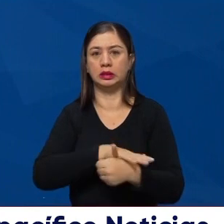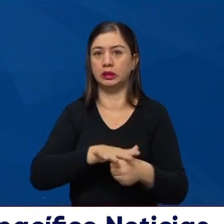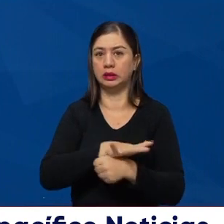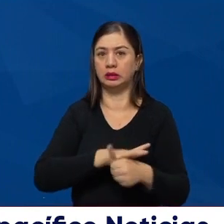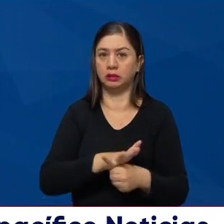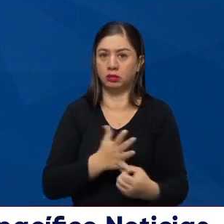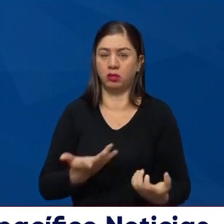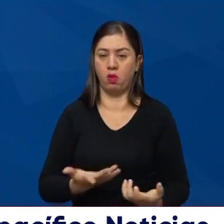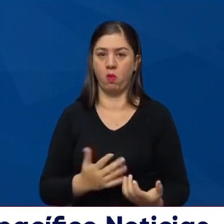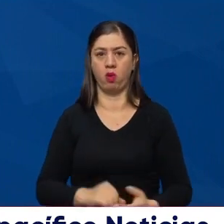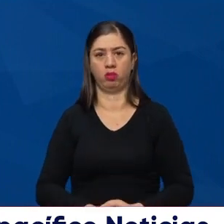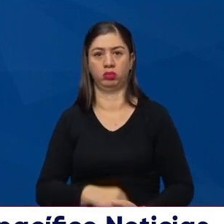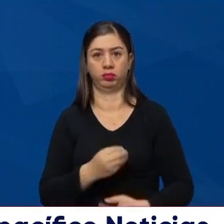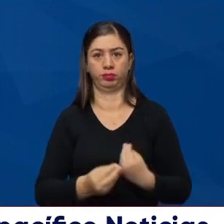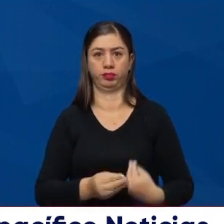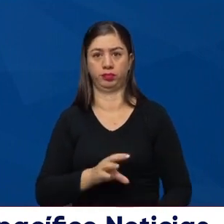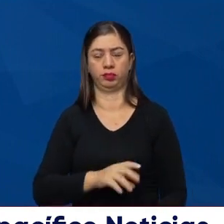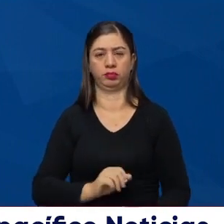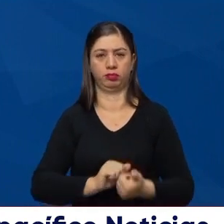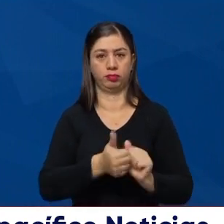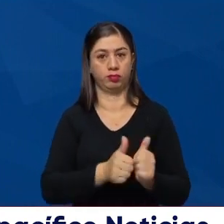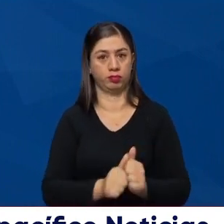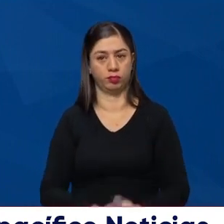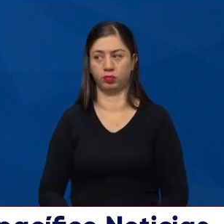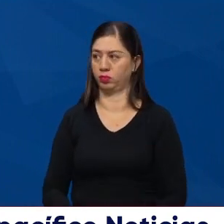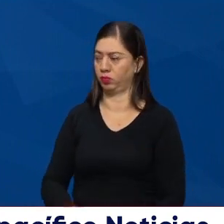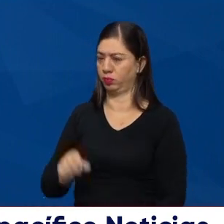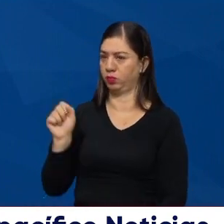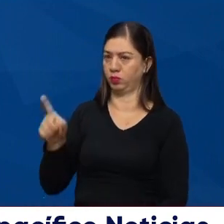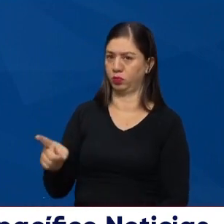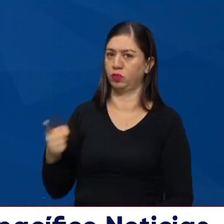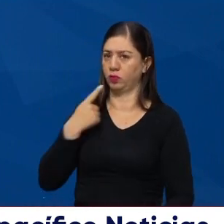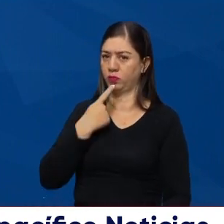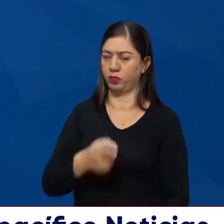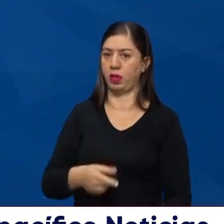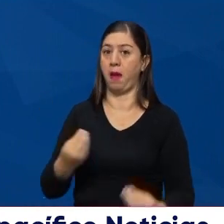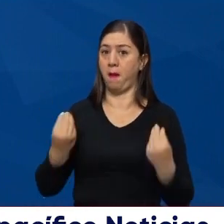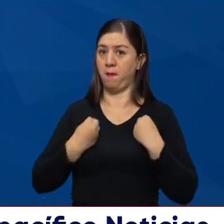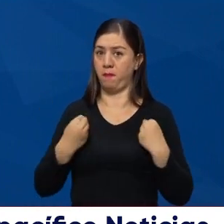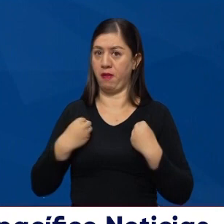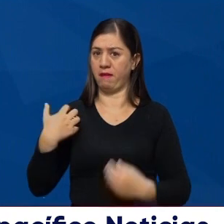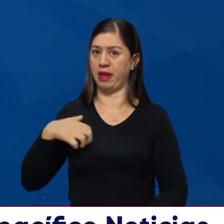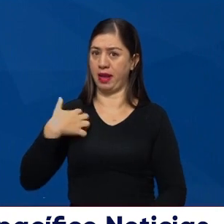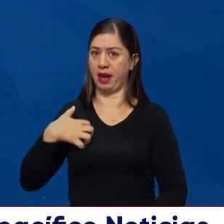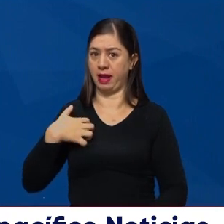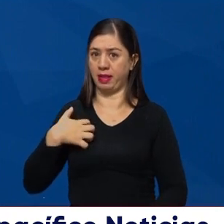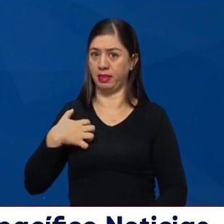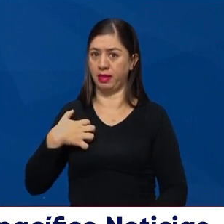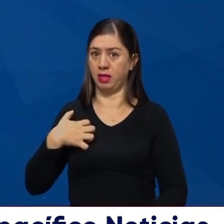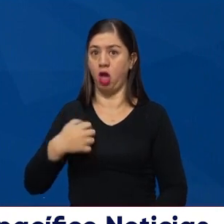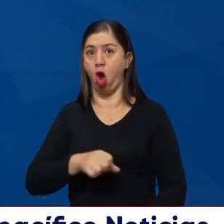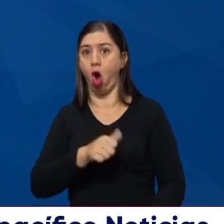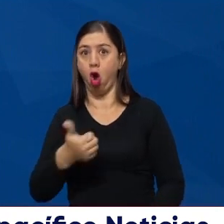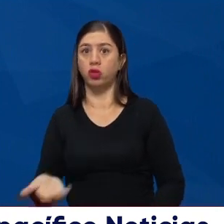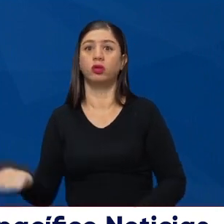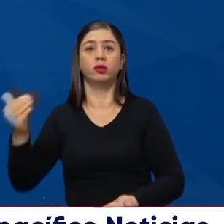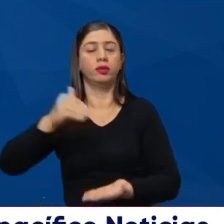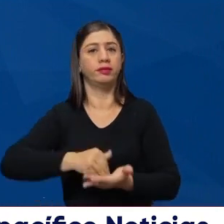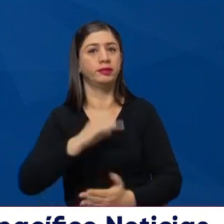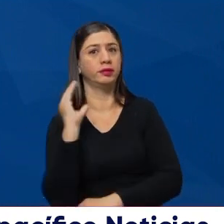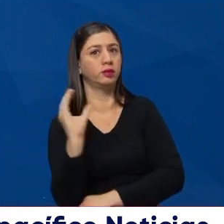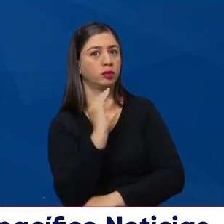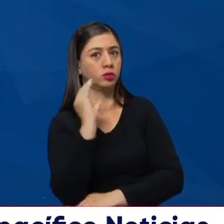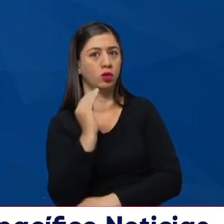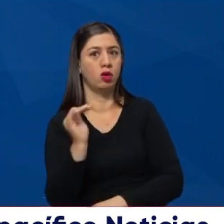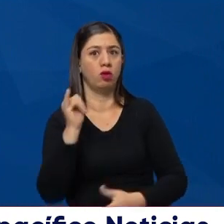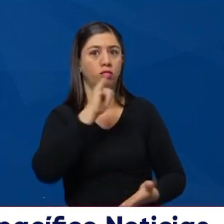los diferentes encuentros deportivos. Finalmente, usted señala, muchos viven en Argentina, pero me imagino que otros van a regresar a Colombia.